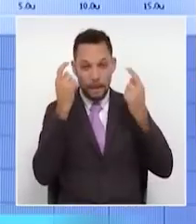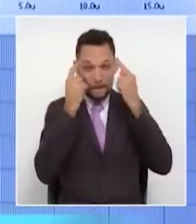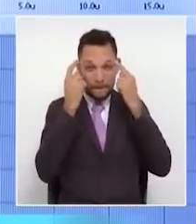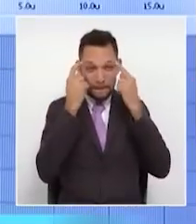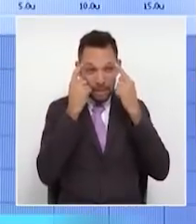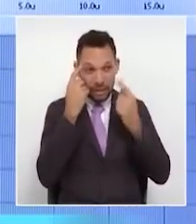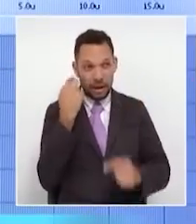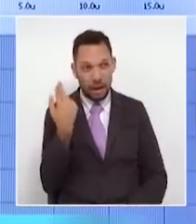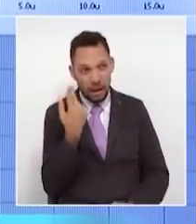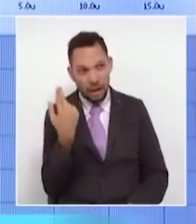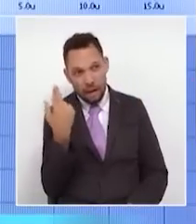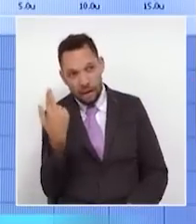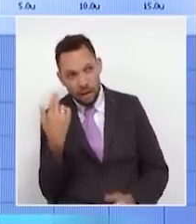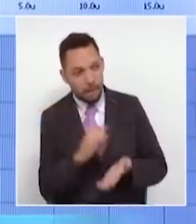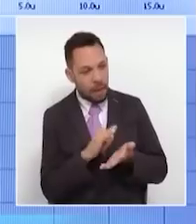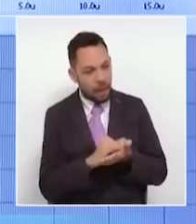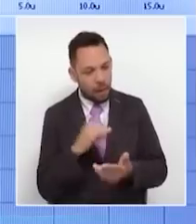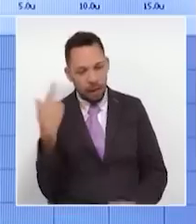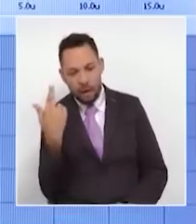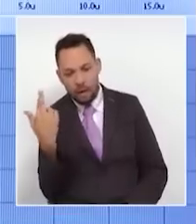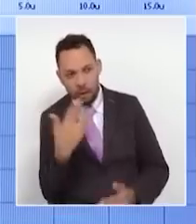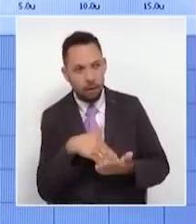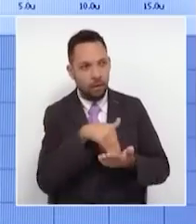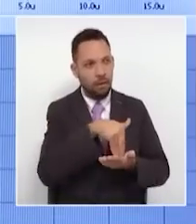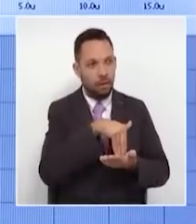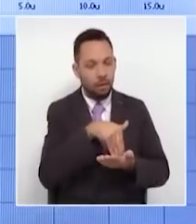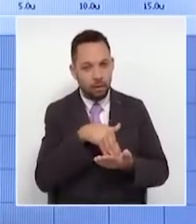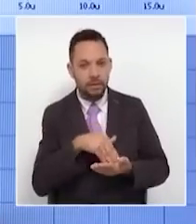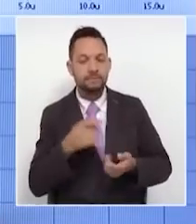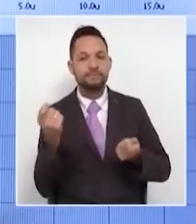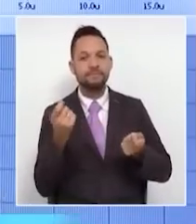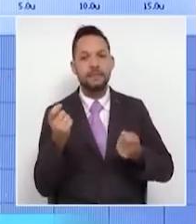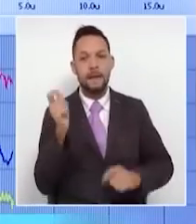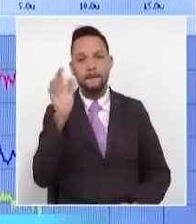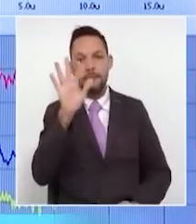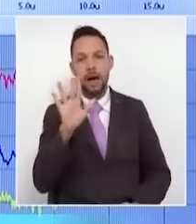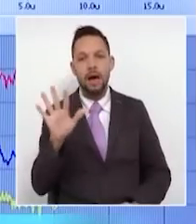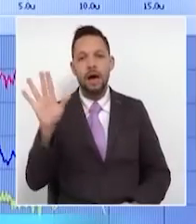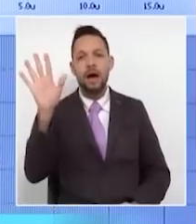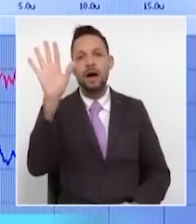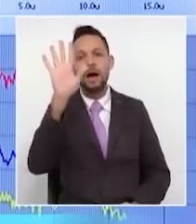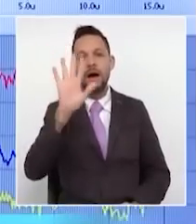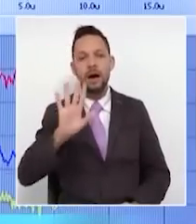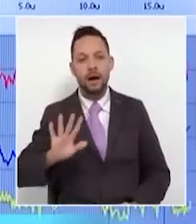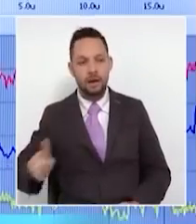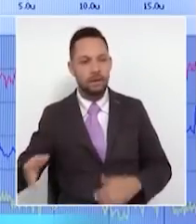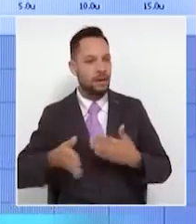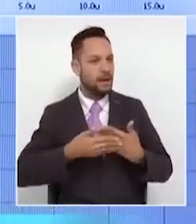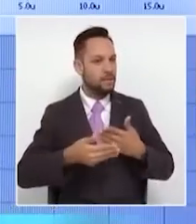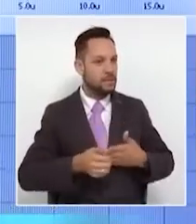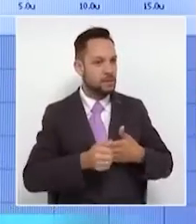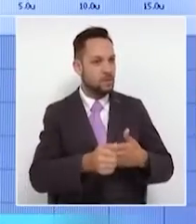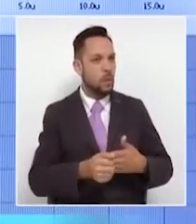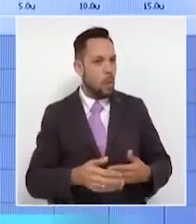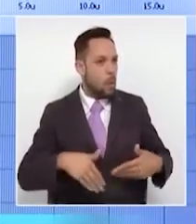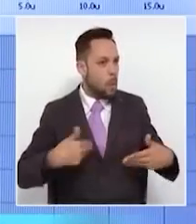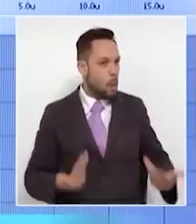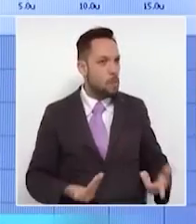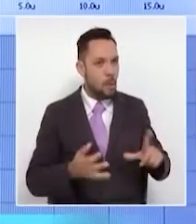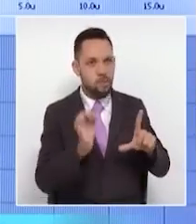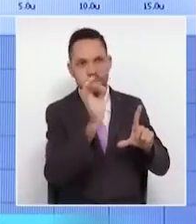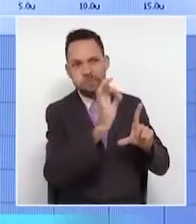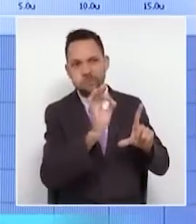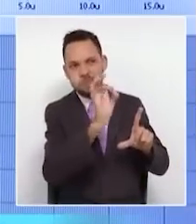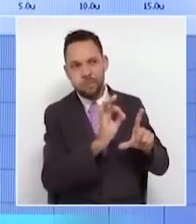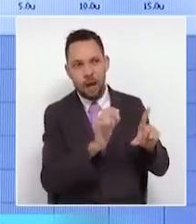y eso lo podemos ver en el mapeo cerebral nos dice nos determinado en qué porcentaje porque muchas personas nos pueden decir si